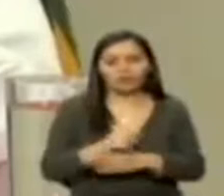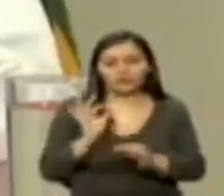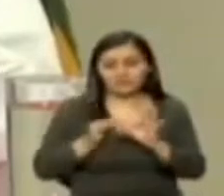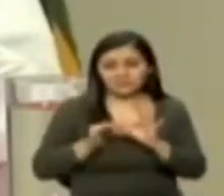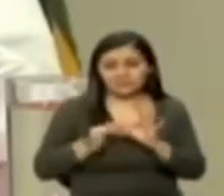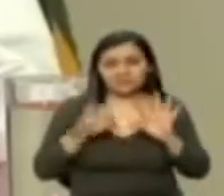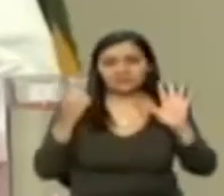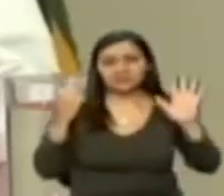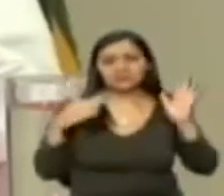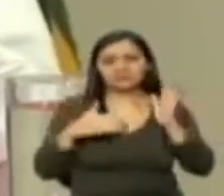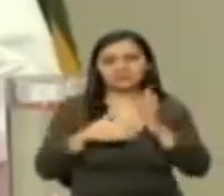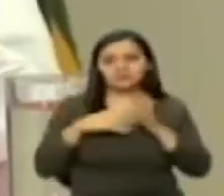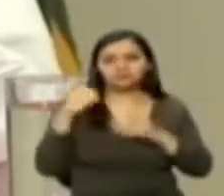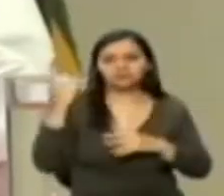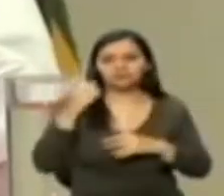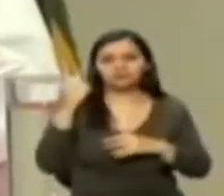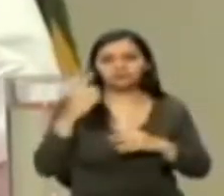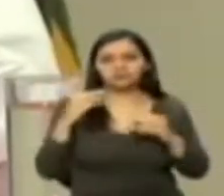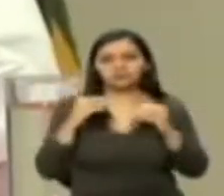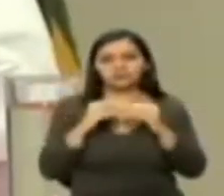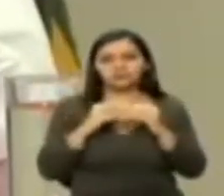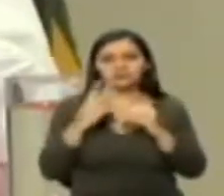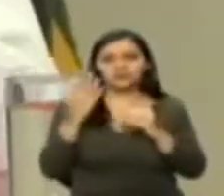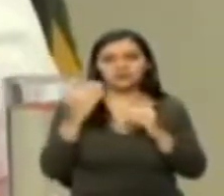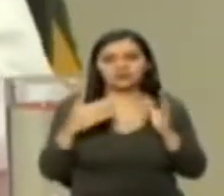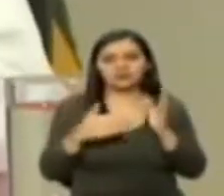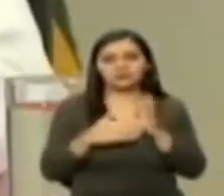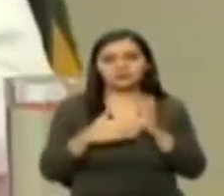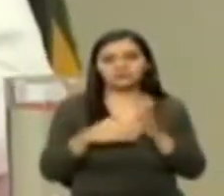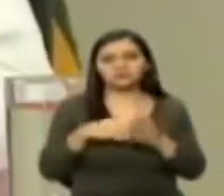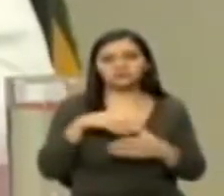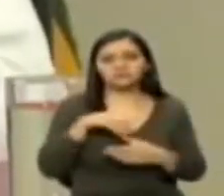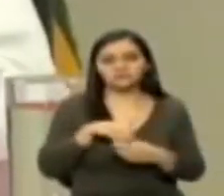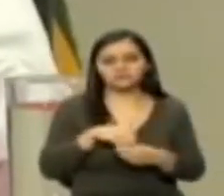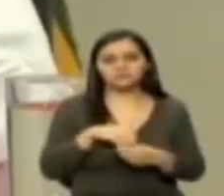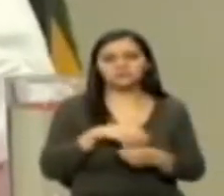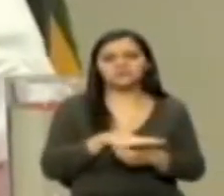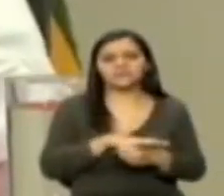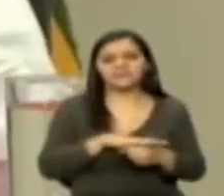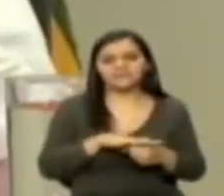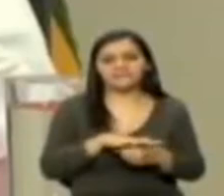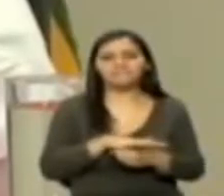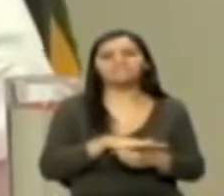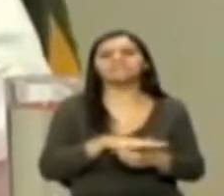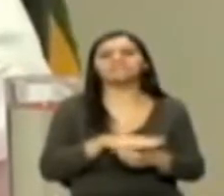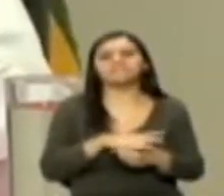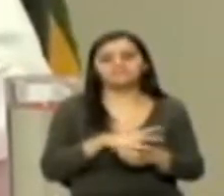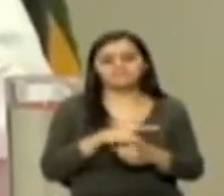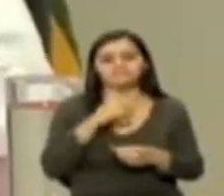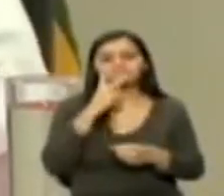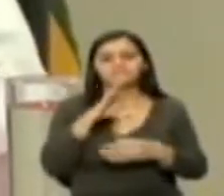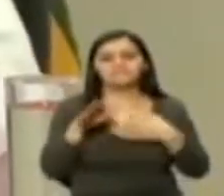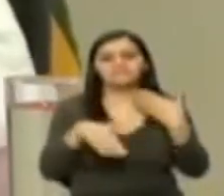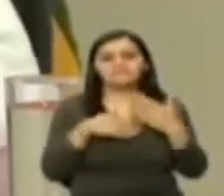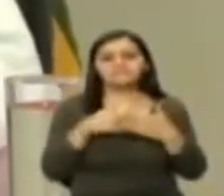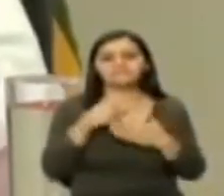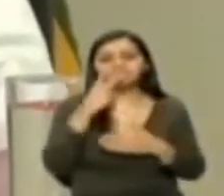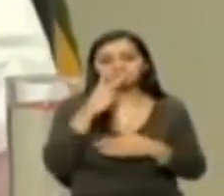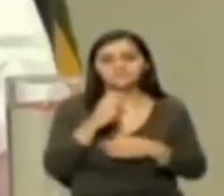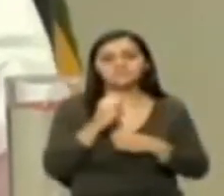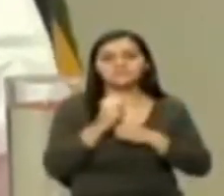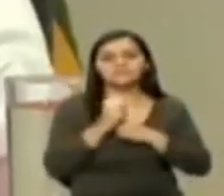Pero falta por desarrollar cerca de 14.000. Y todo está planificado, insisto. ¿Cuándo debe entrar Cardenillo? ¿Cuándo debe entrar Hidro Santiago? ¿Cuándo debe entrar